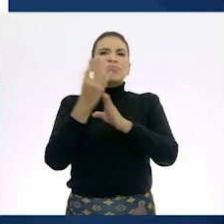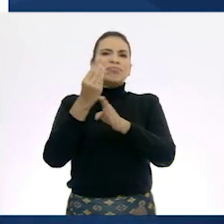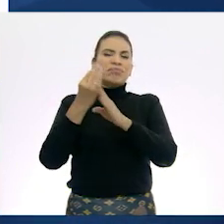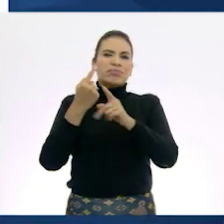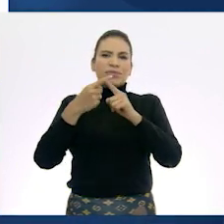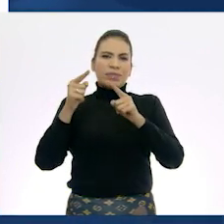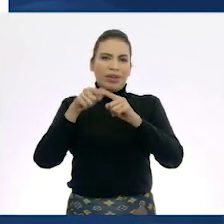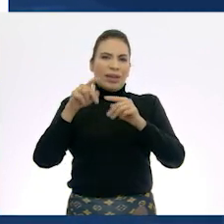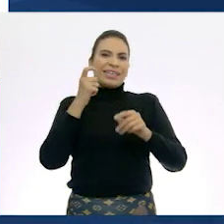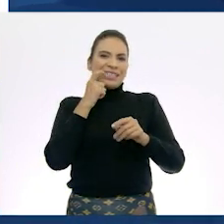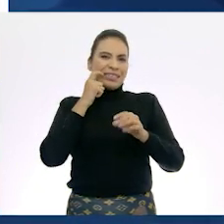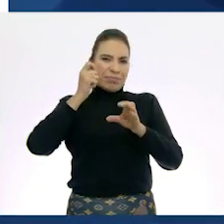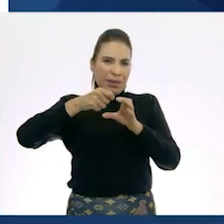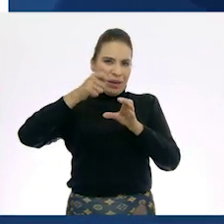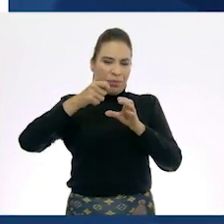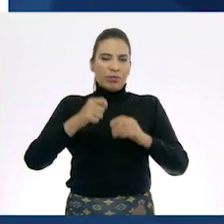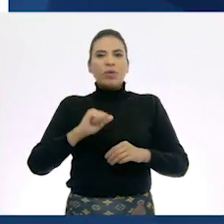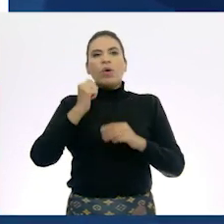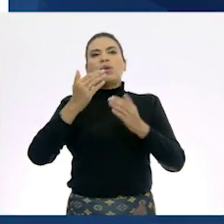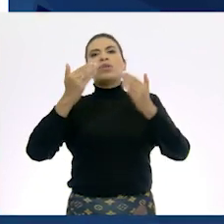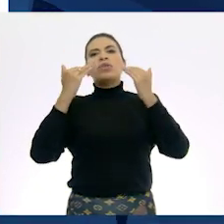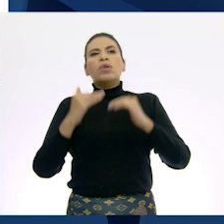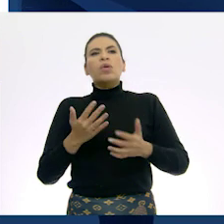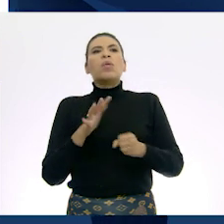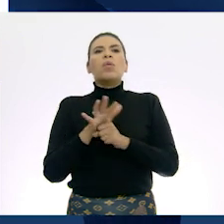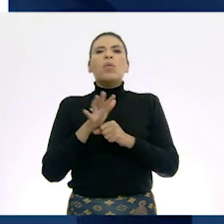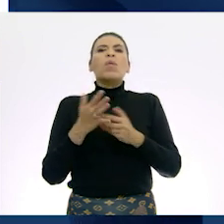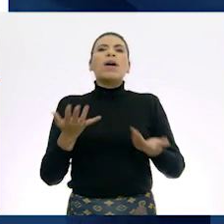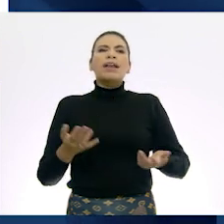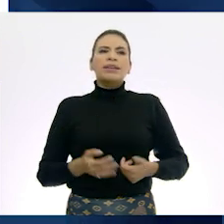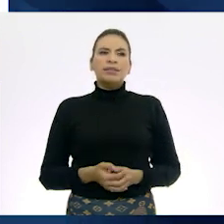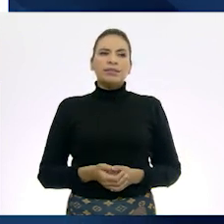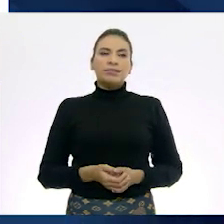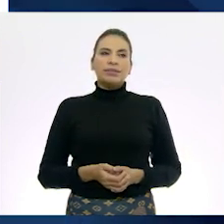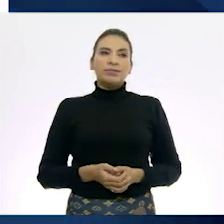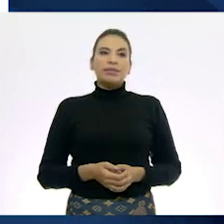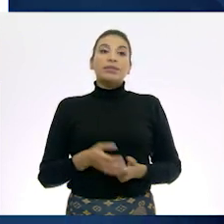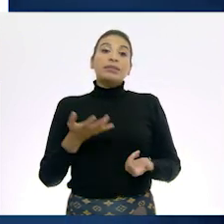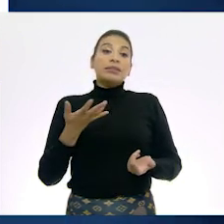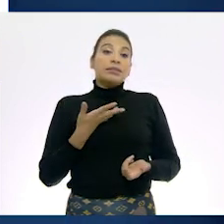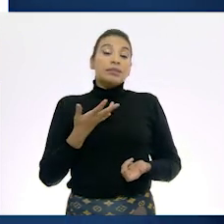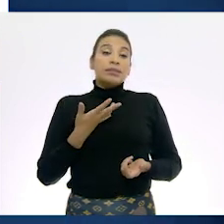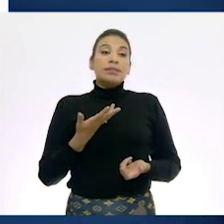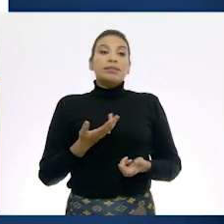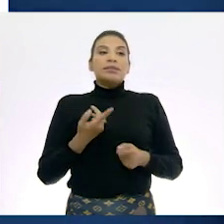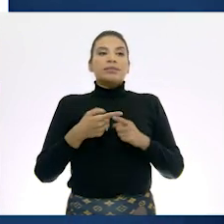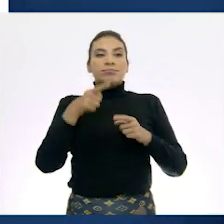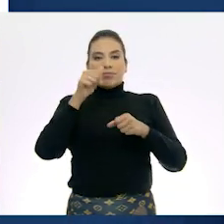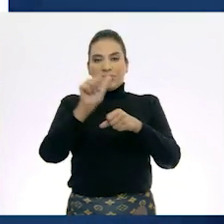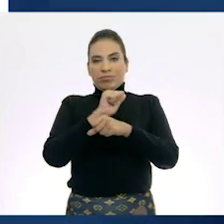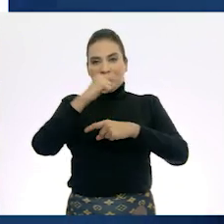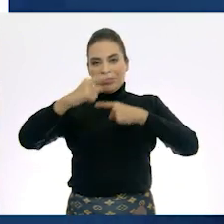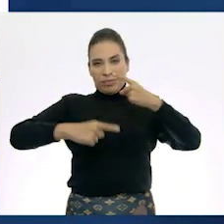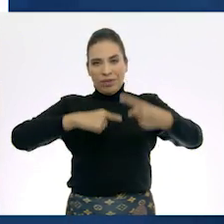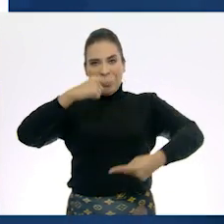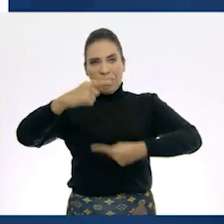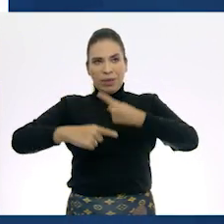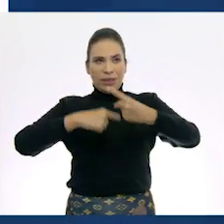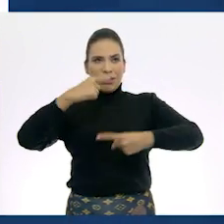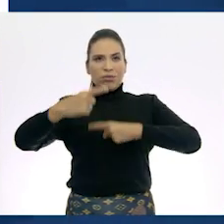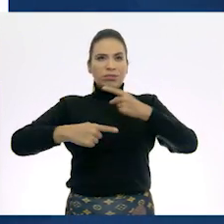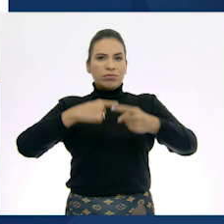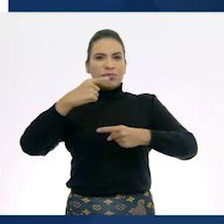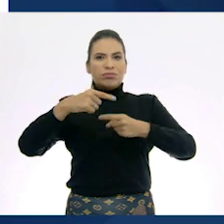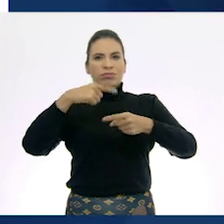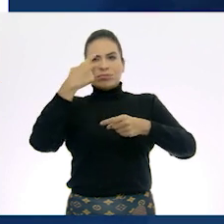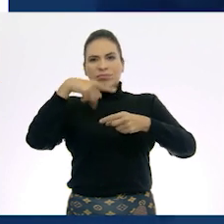el mármol. Uh-huh. Y tenemos abajo otro producto. Esas son unos neumáticos. Unos neumáticos.